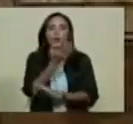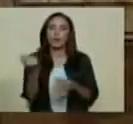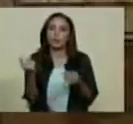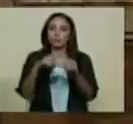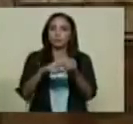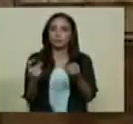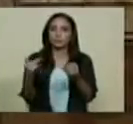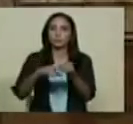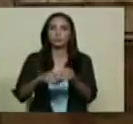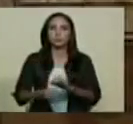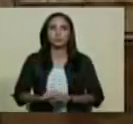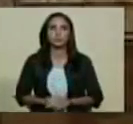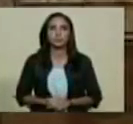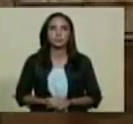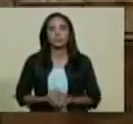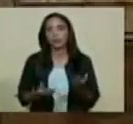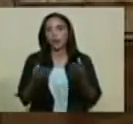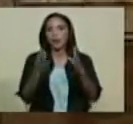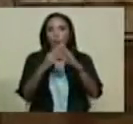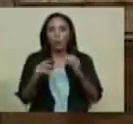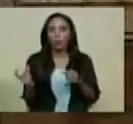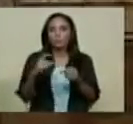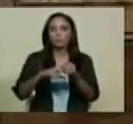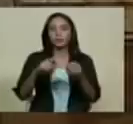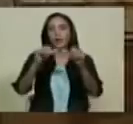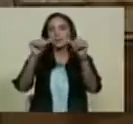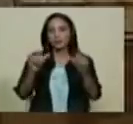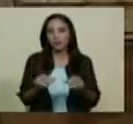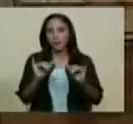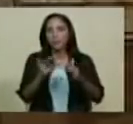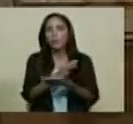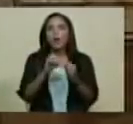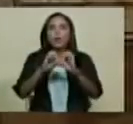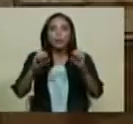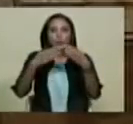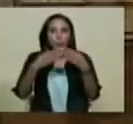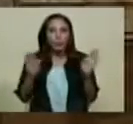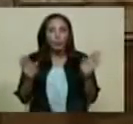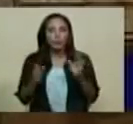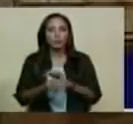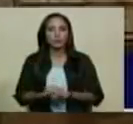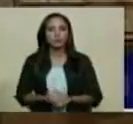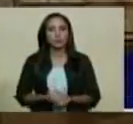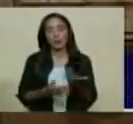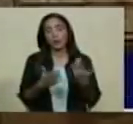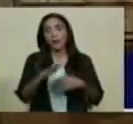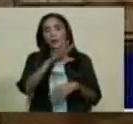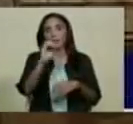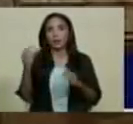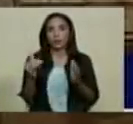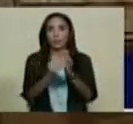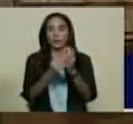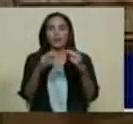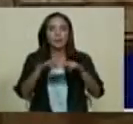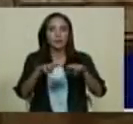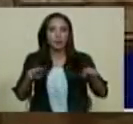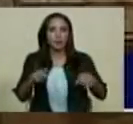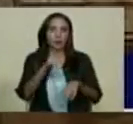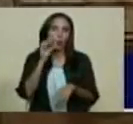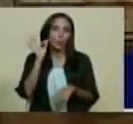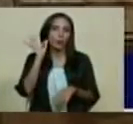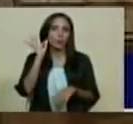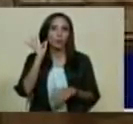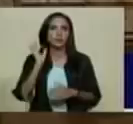incorporación al sistema de educación pública de casi 500.000 niños,